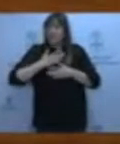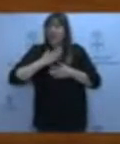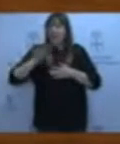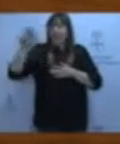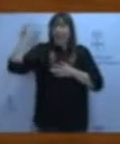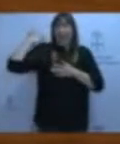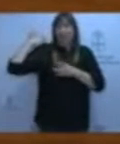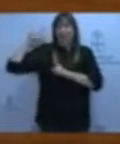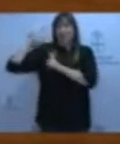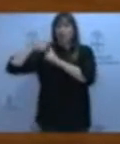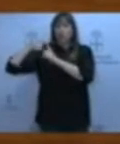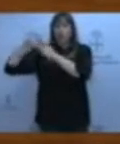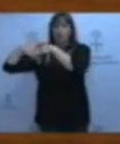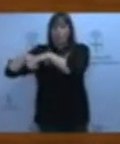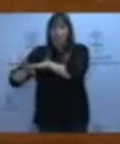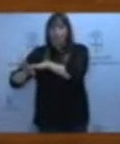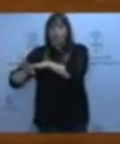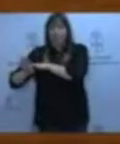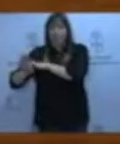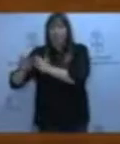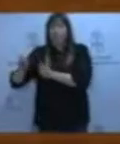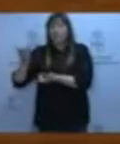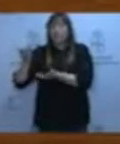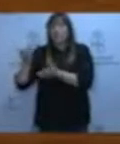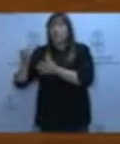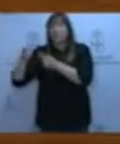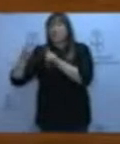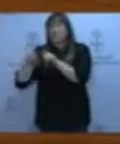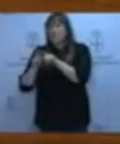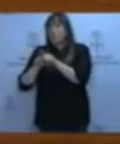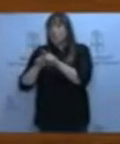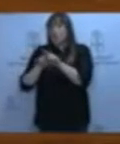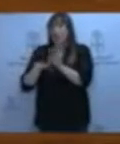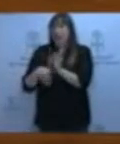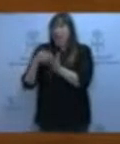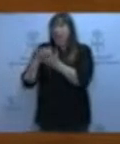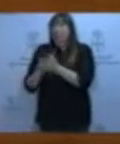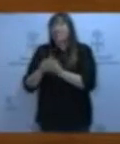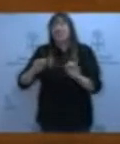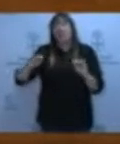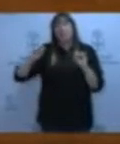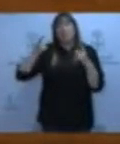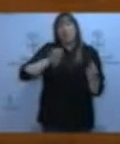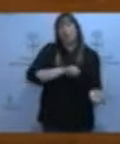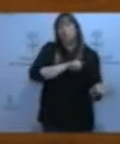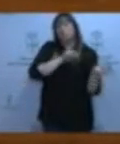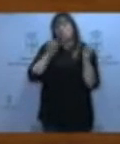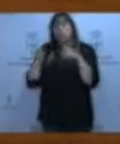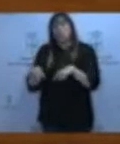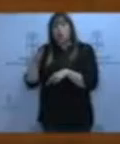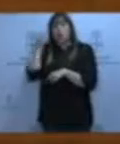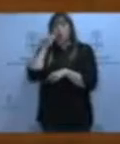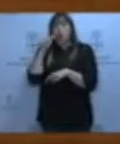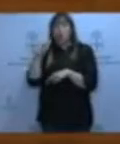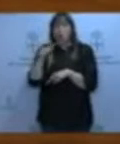Toledo, comparada precisamente en el Monsacro antes de su definitivo traslado a la Cámara Santa de la Catedral de Oviedo, estableciendo así